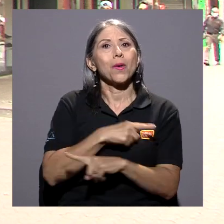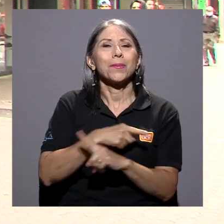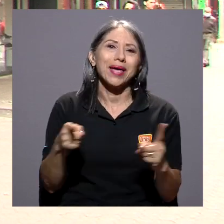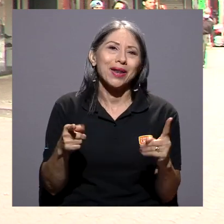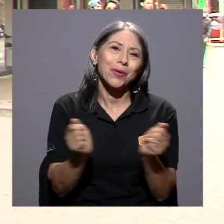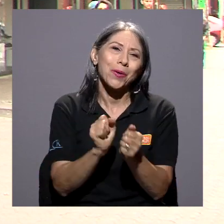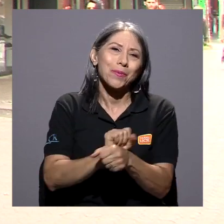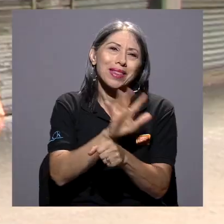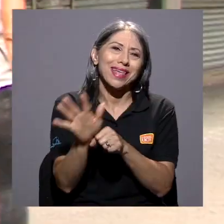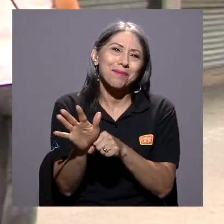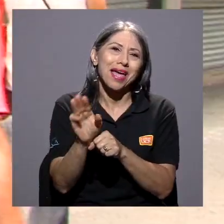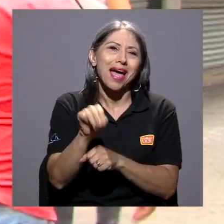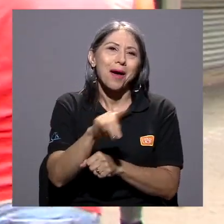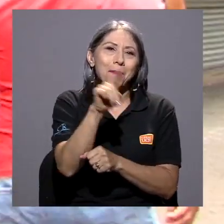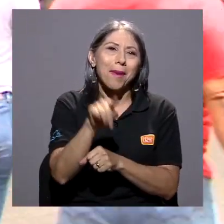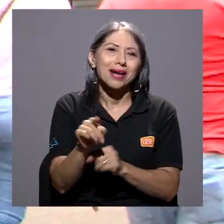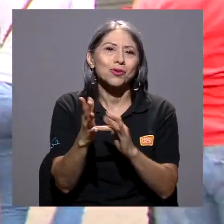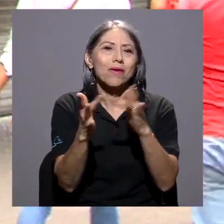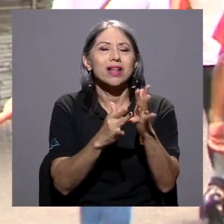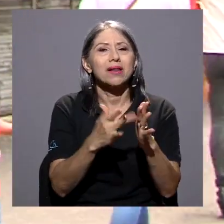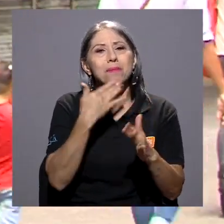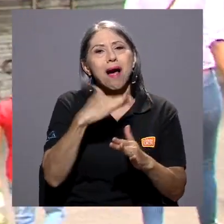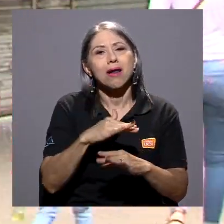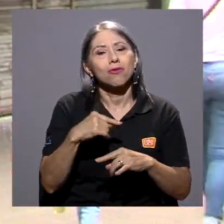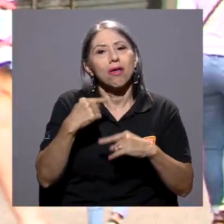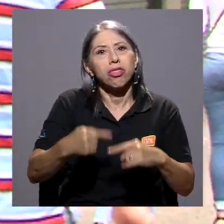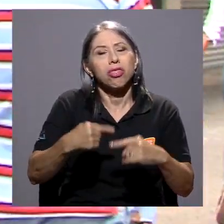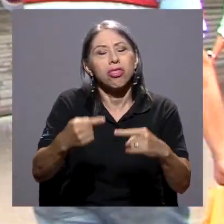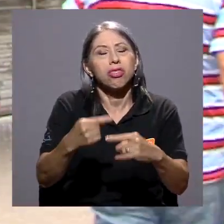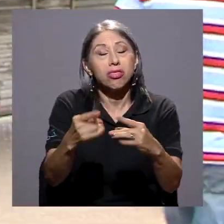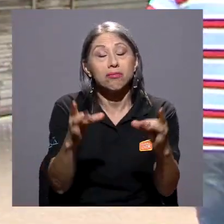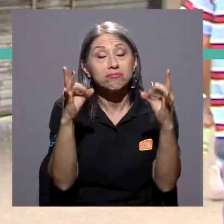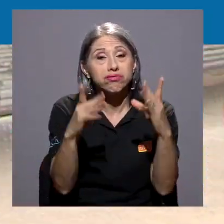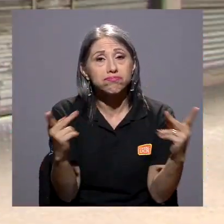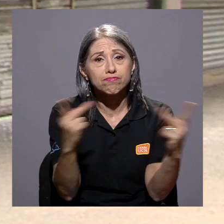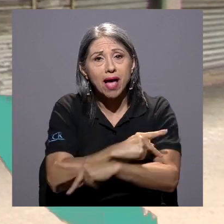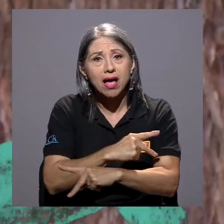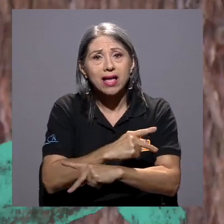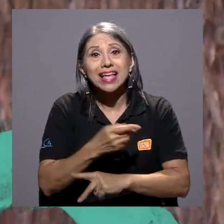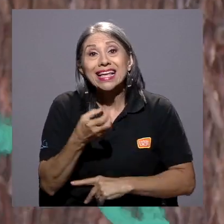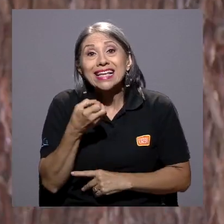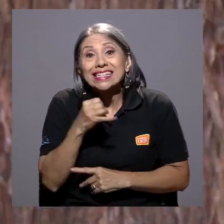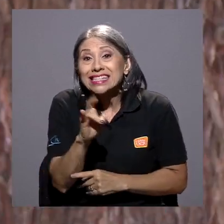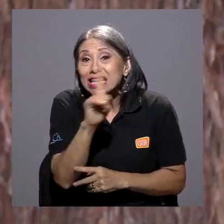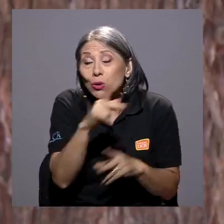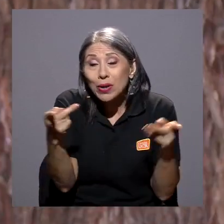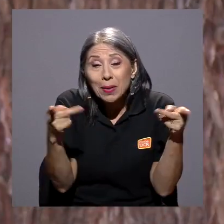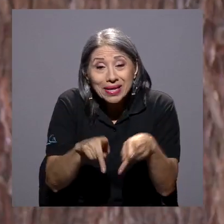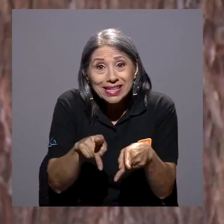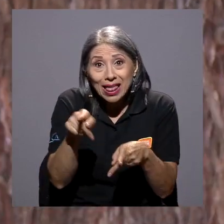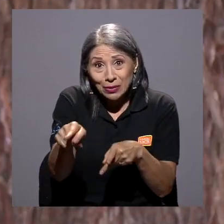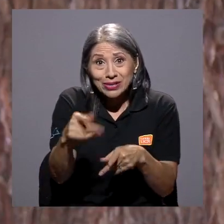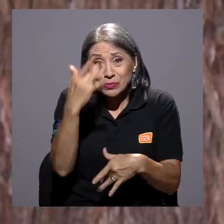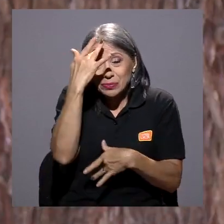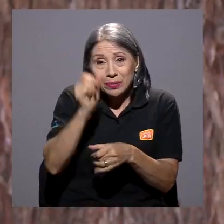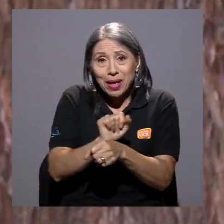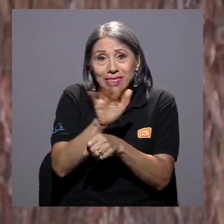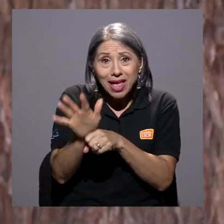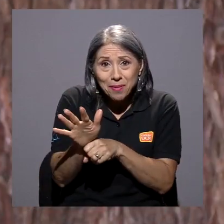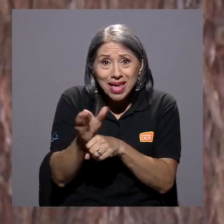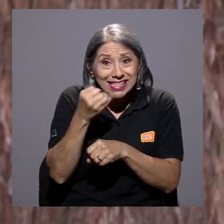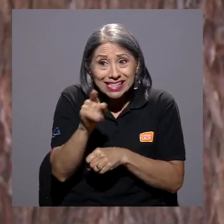el resultado que se dio para marzo y abril fue bastante malo y de ahí en adelante fue pésimo. Entonces, si no hubiera sido por ese efecto de la pandemia,